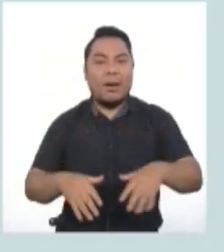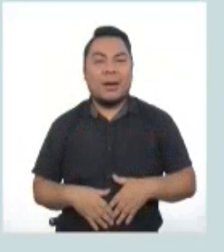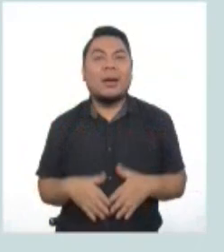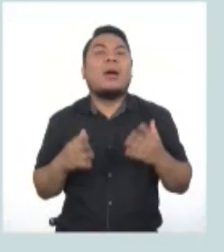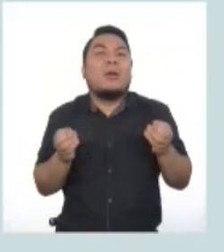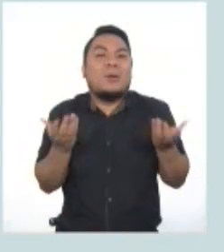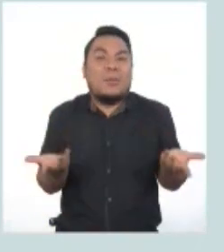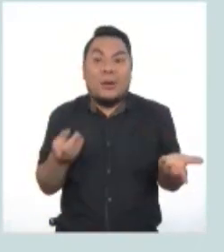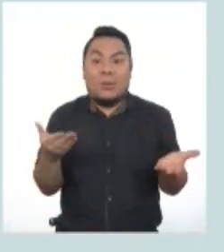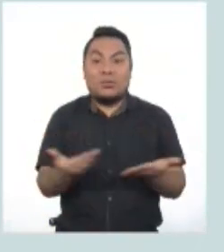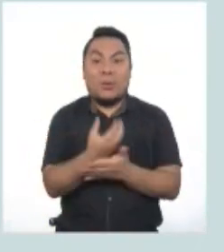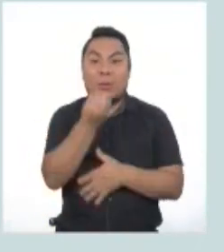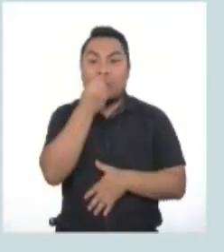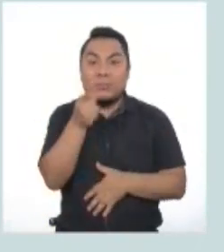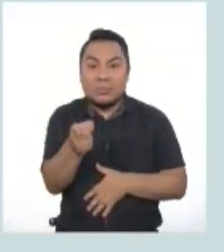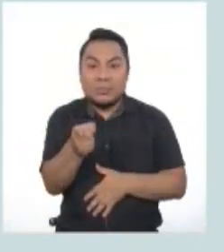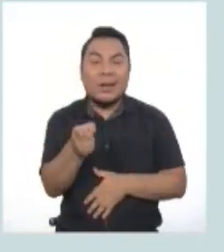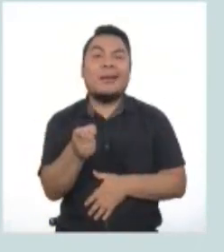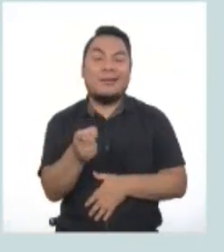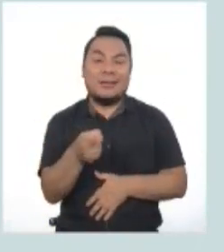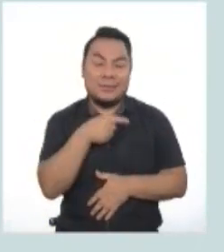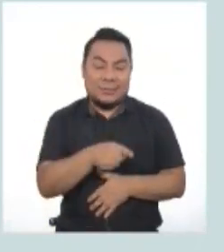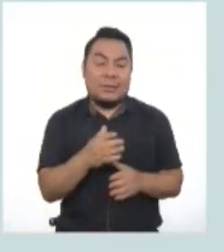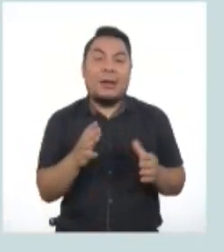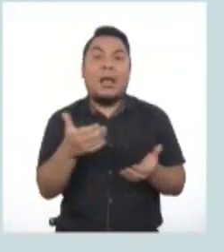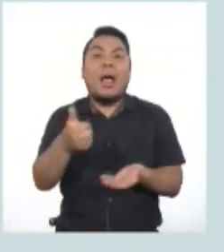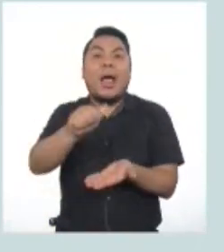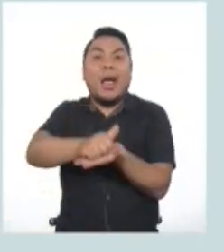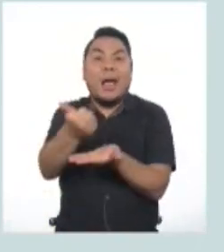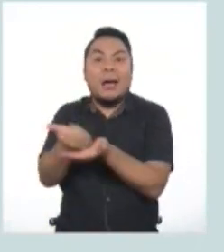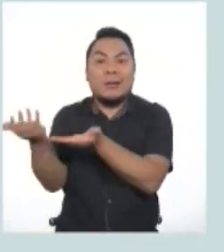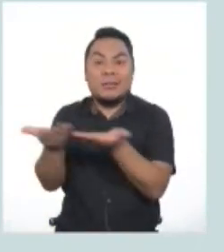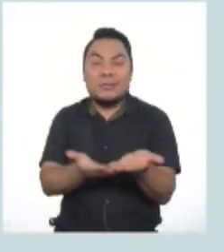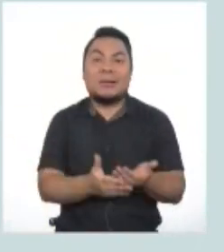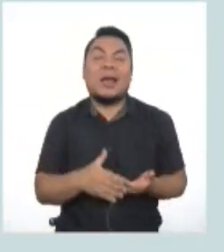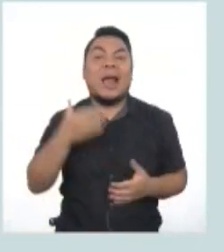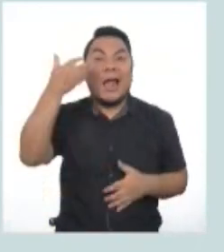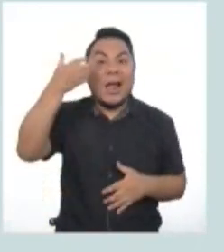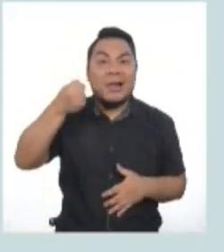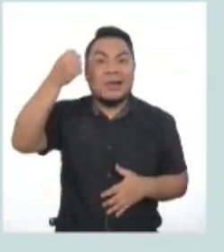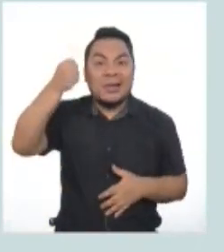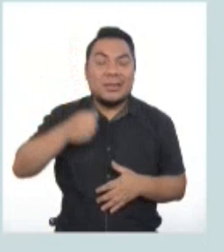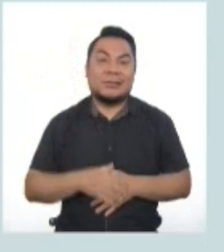Dentro de estos nuevos alimentos obtuvieron arroz, bolsas de leche,